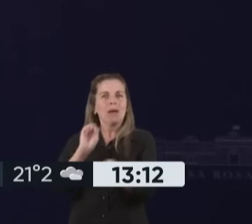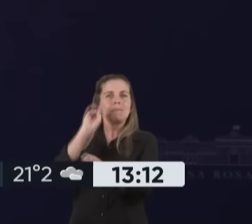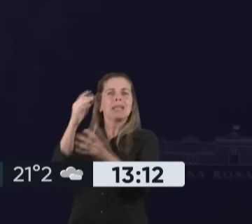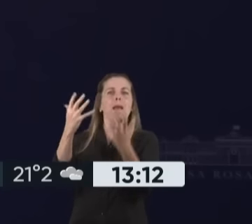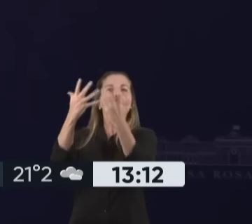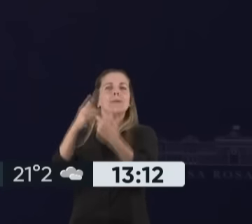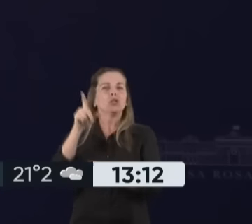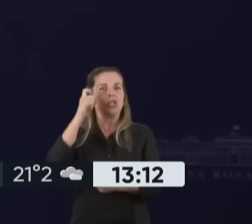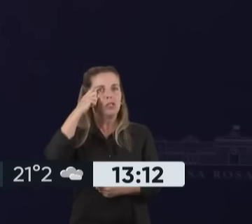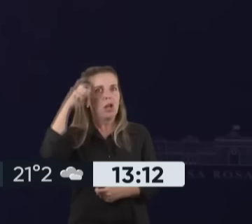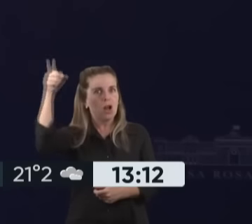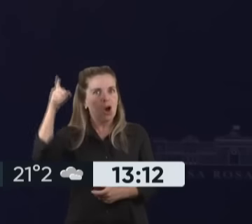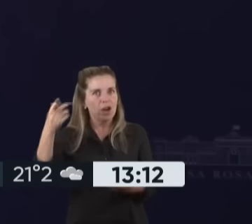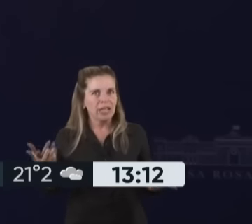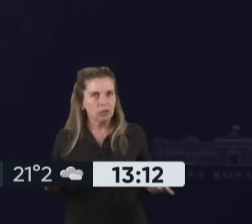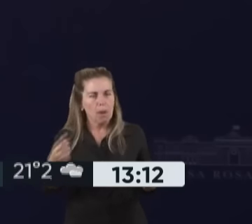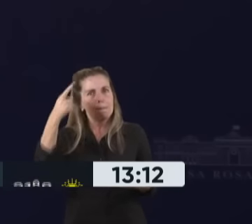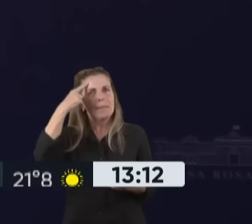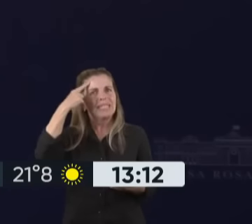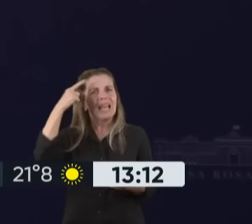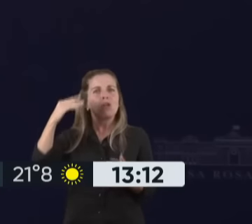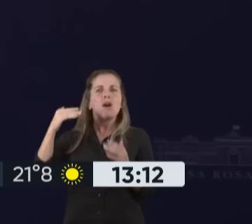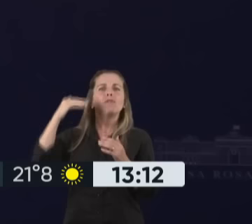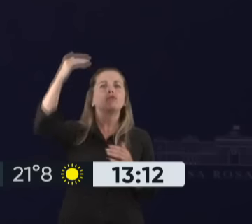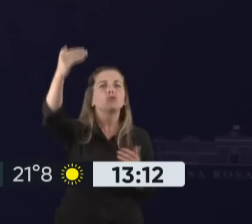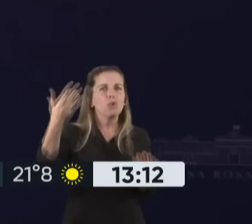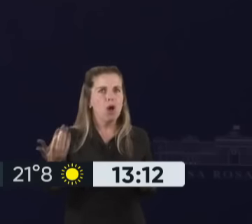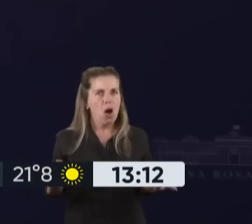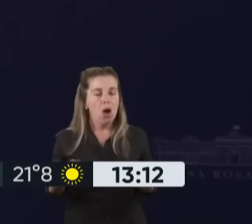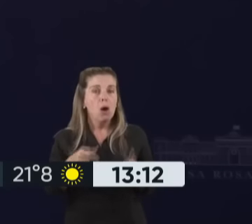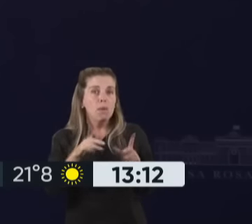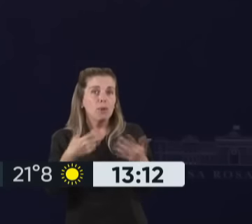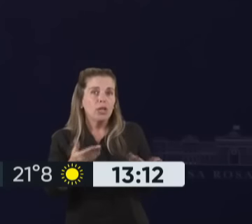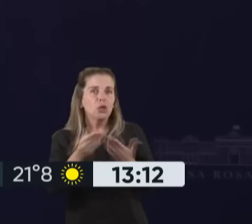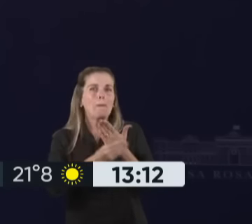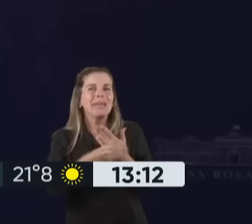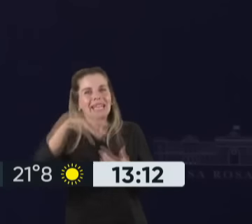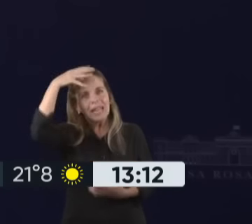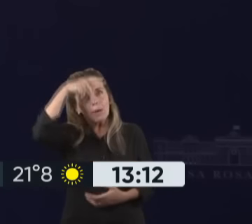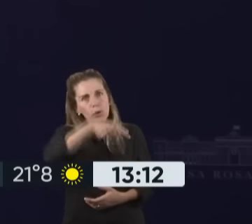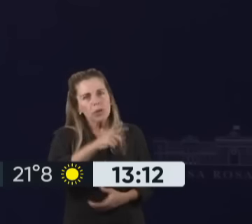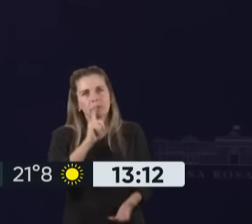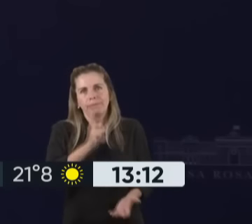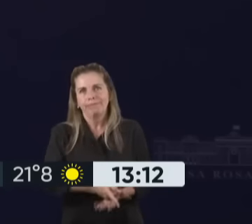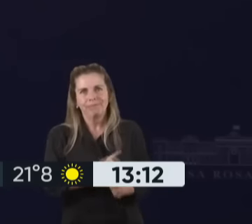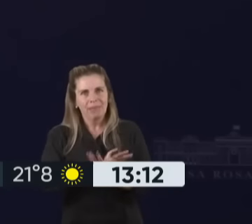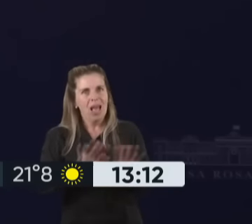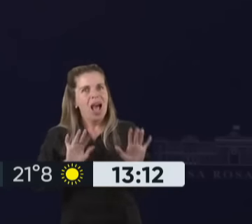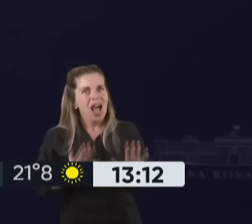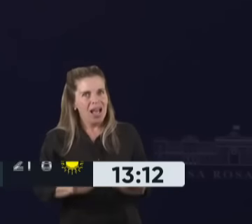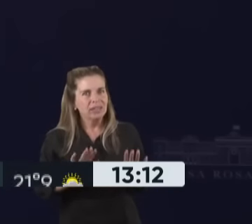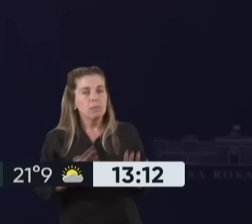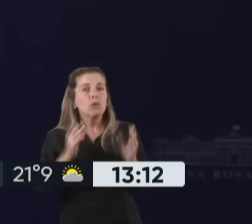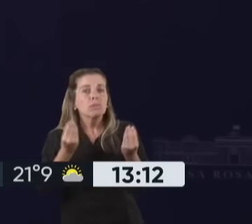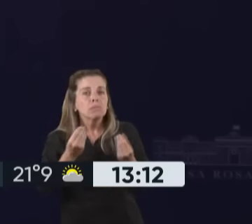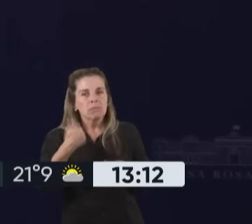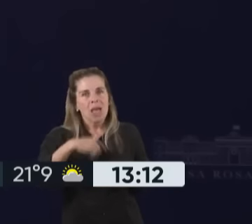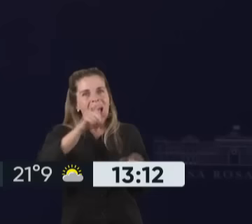también a las generaciones venideras. Por eso es que la doctora Bullrich tomó la decisión de dar este paso, porque los